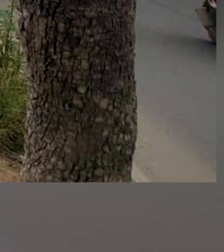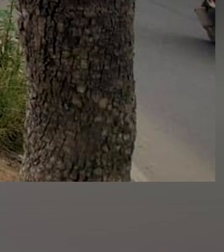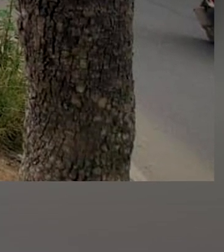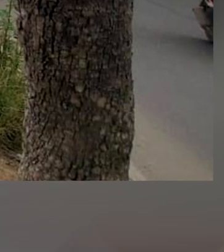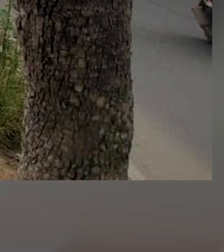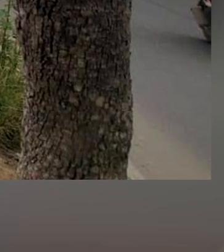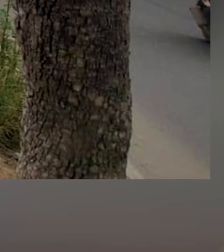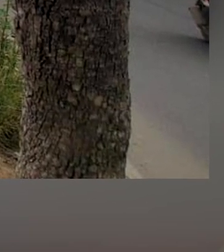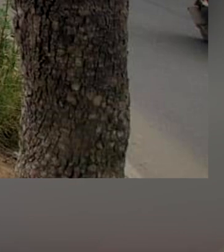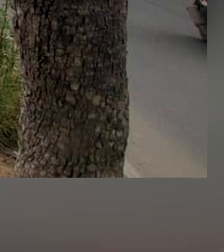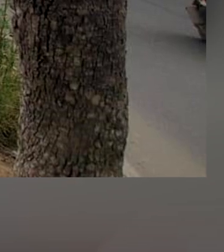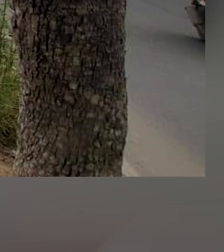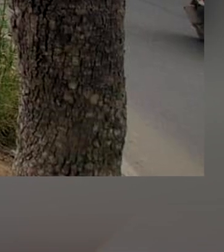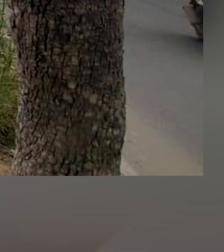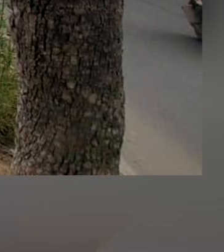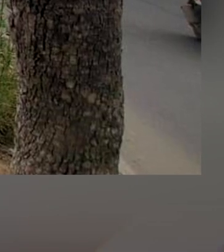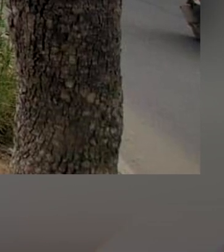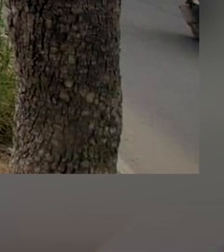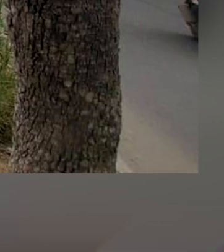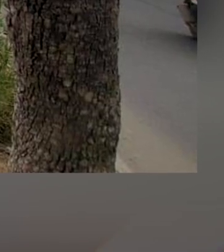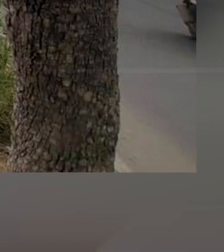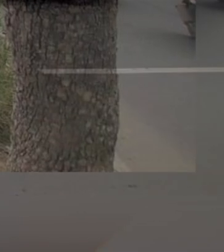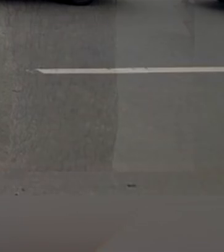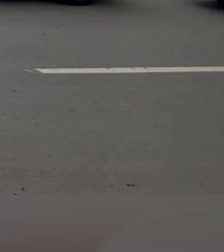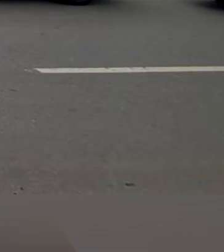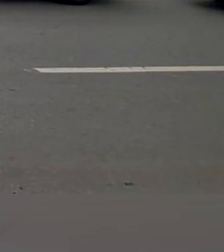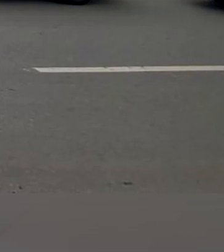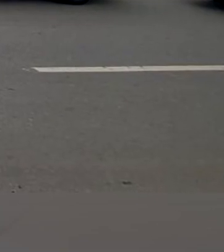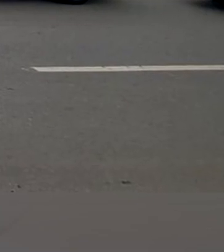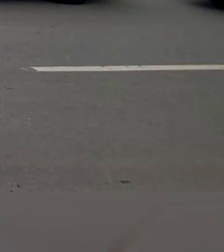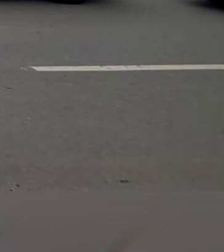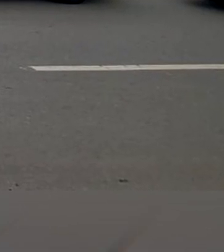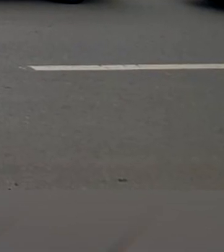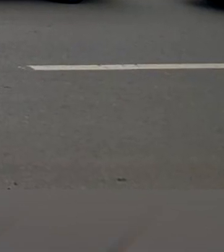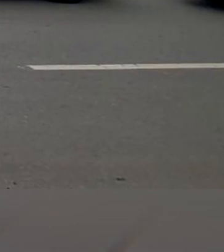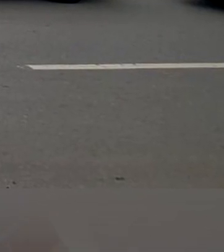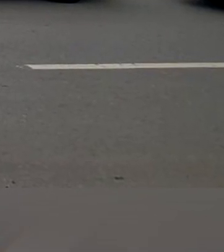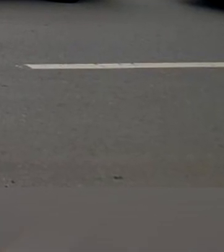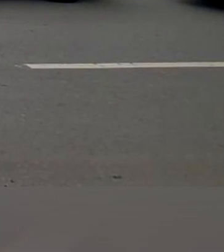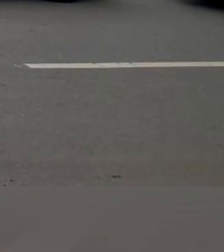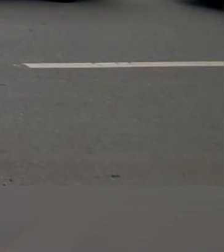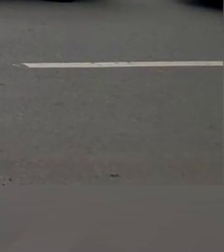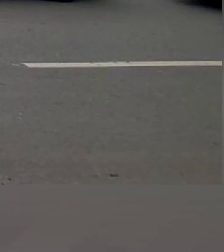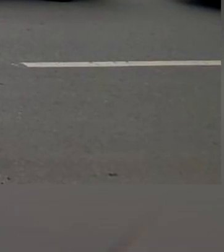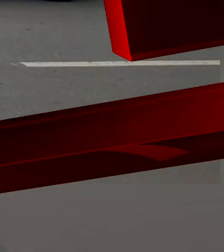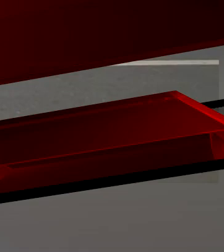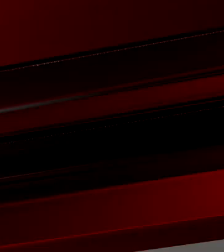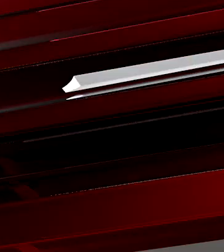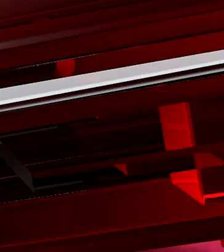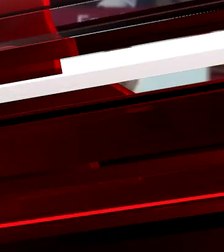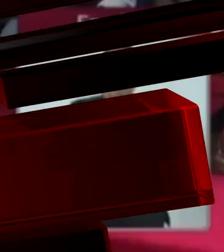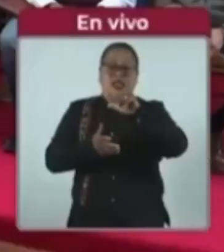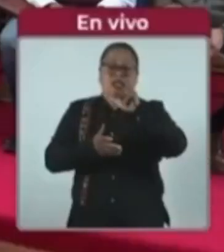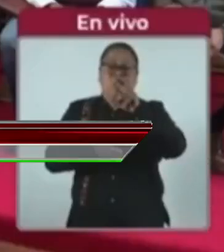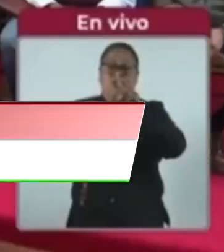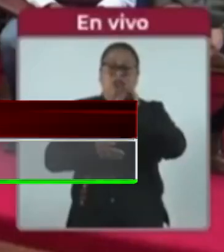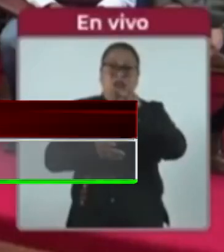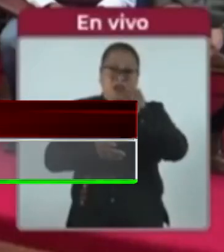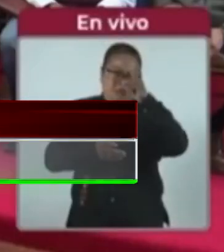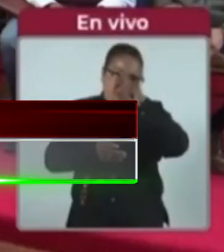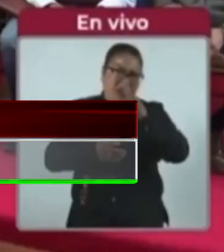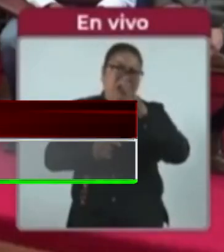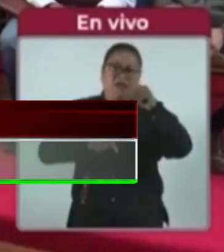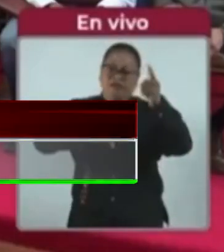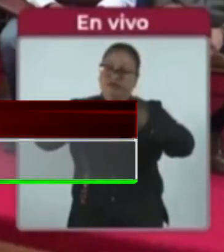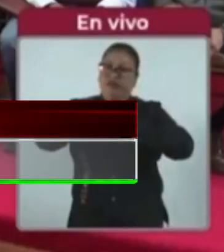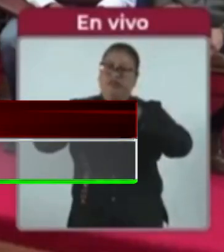están sujetas a proceso por los acontecimientos de la semana pasada, pues también incurrieron en agresiones a terceros.